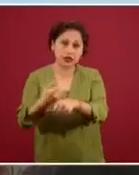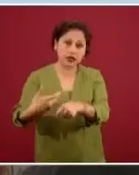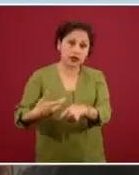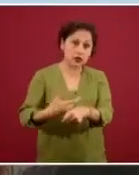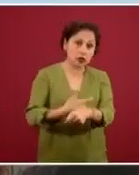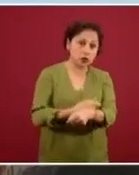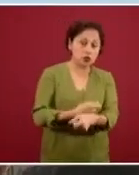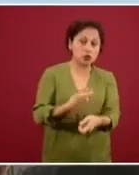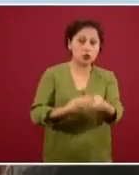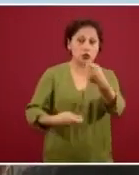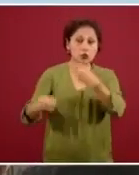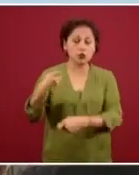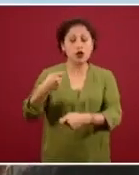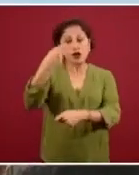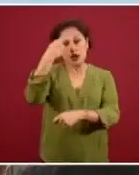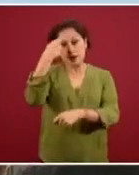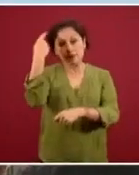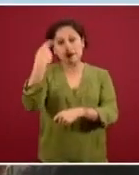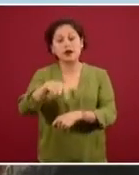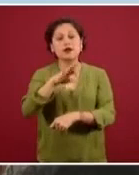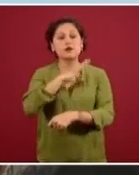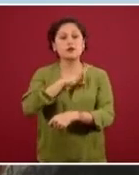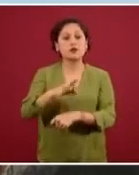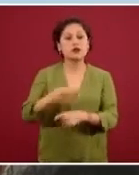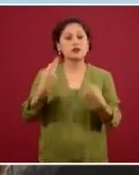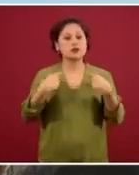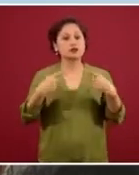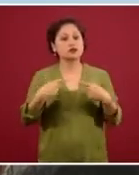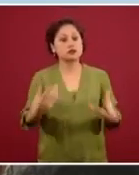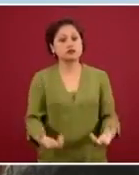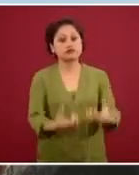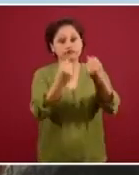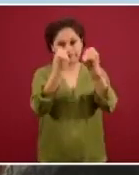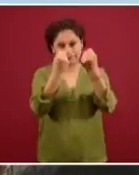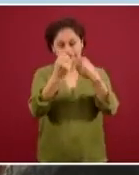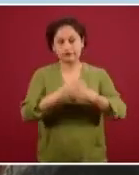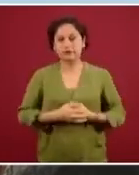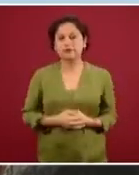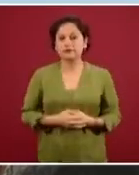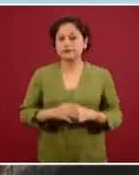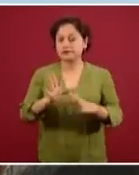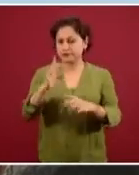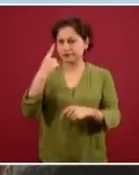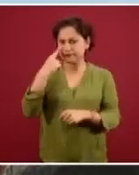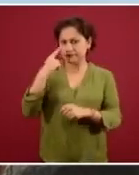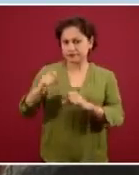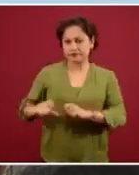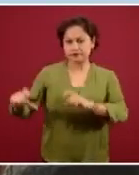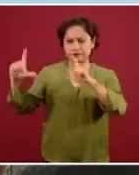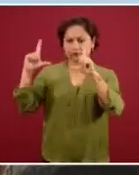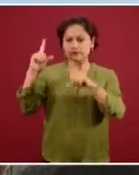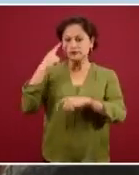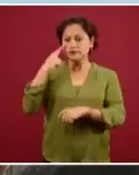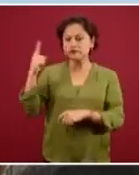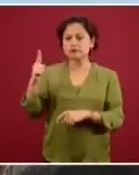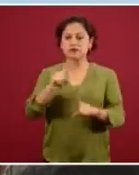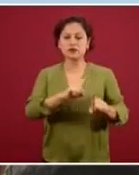nuevamente sustituir la función de esta persona. Y precisamente aquí tienen, por mencionar algunos